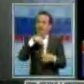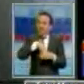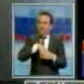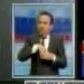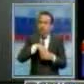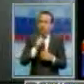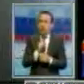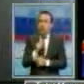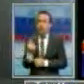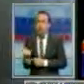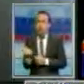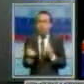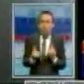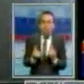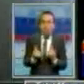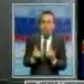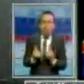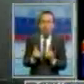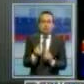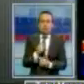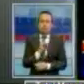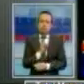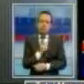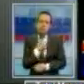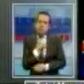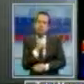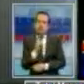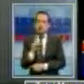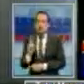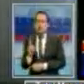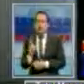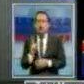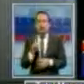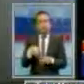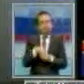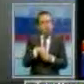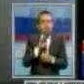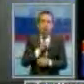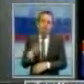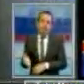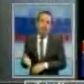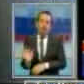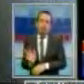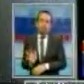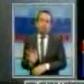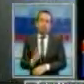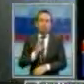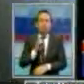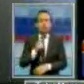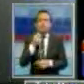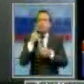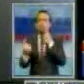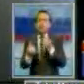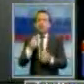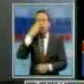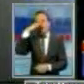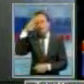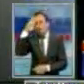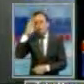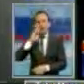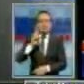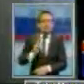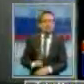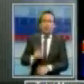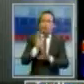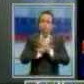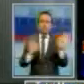con uno dentro del gobierno, y si no me gusta, o sea, o dentro o fuera. No, y sin preguntarle a Cuba ni a Venezuela,